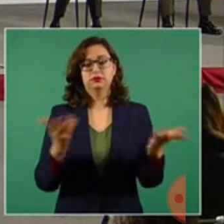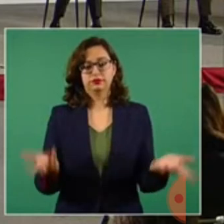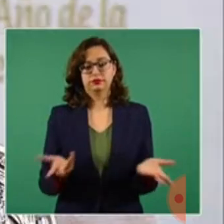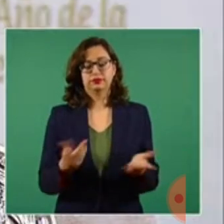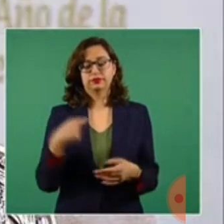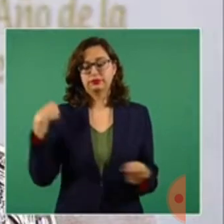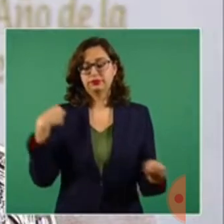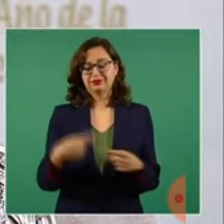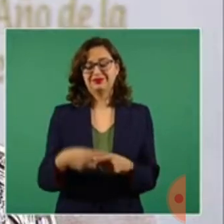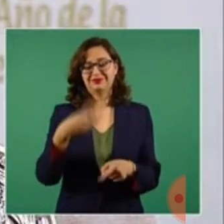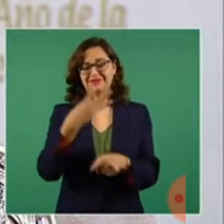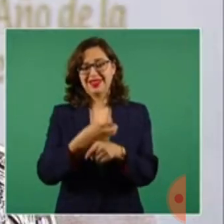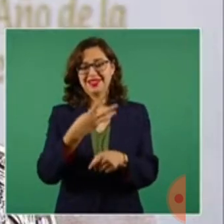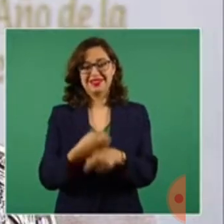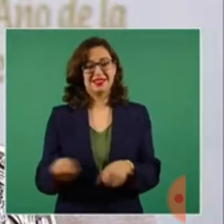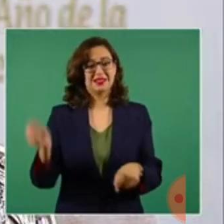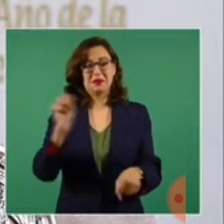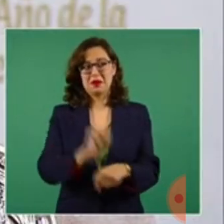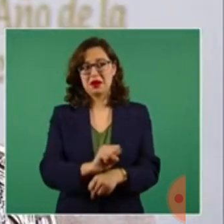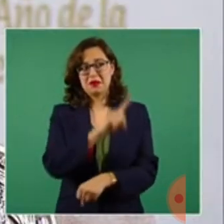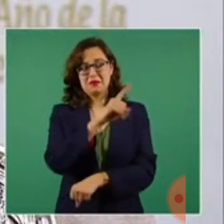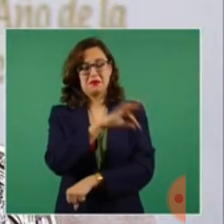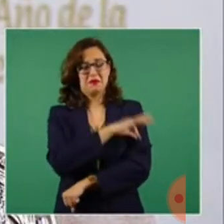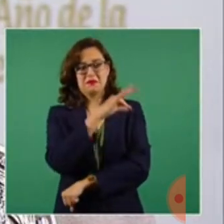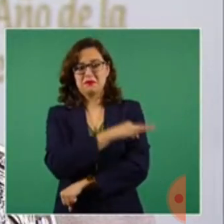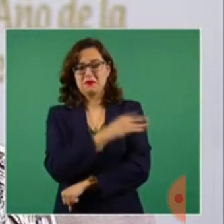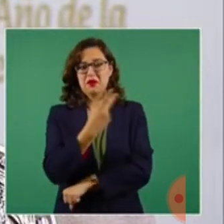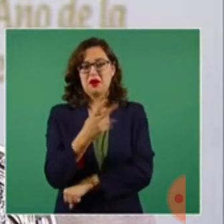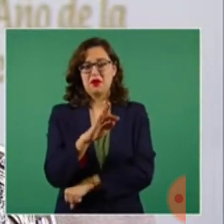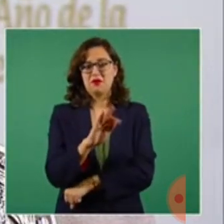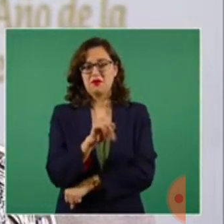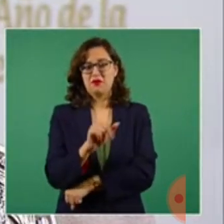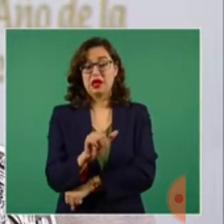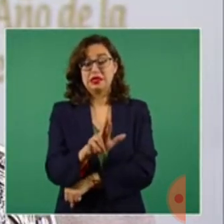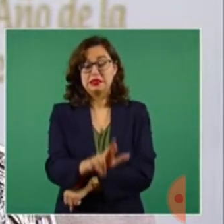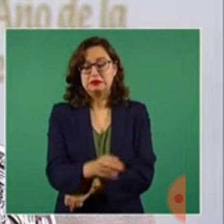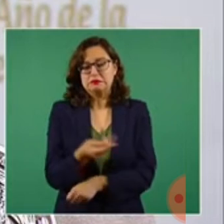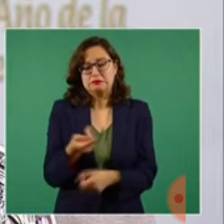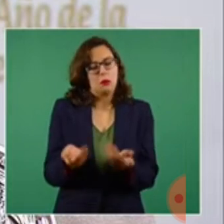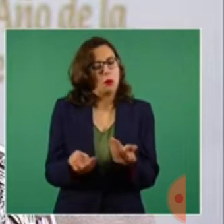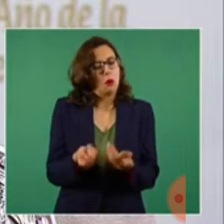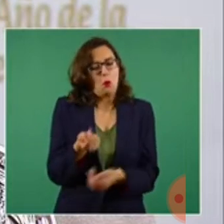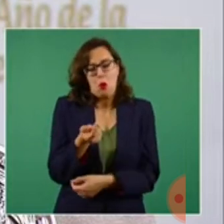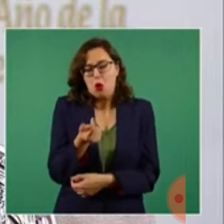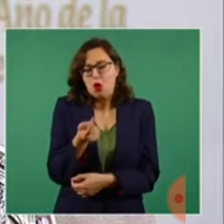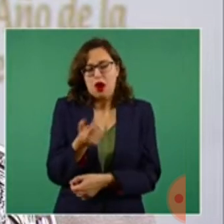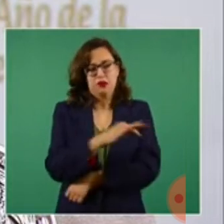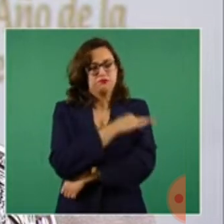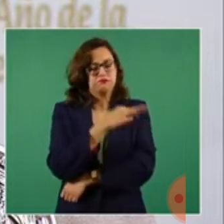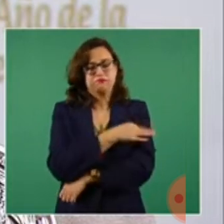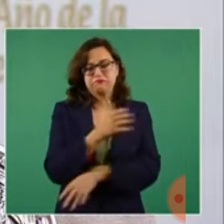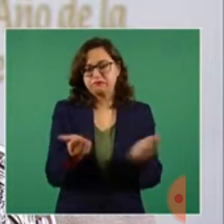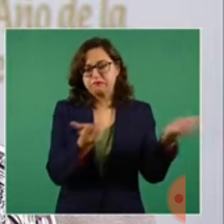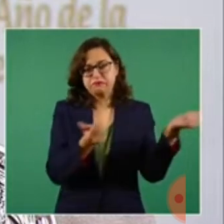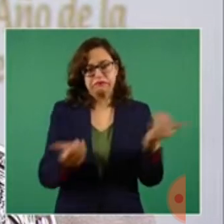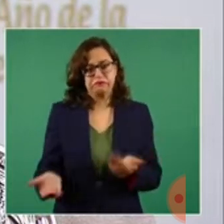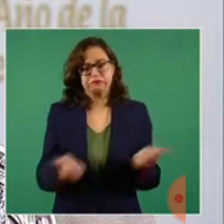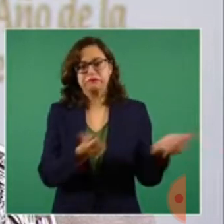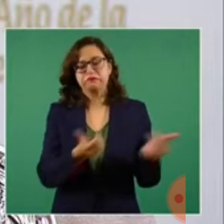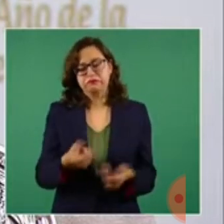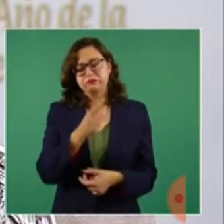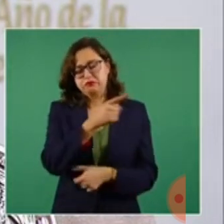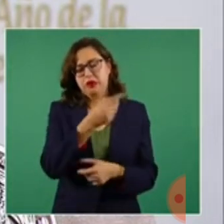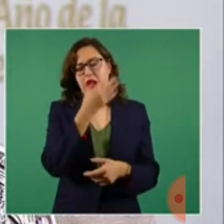donde hubo una reducción del abastecimiento de Pfizer por razones anticipadas de carácter técnico, pero ya la siguiente